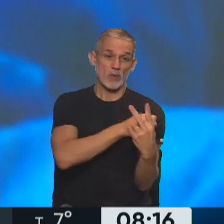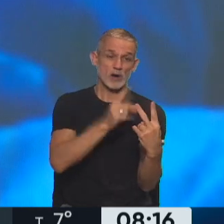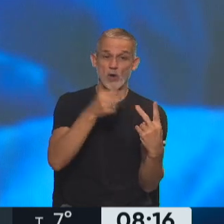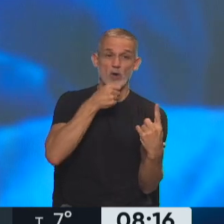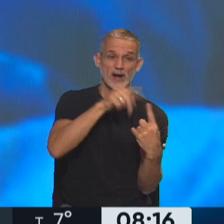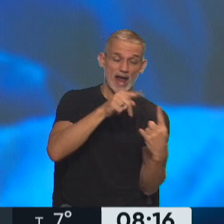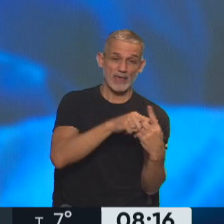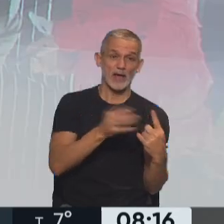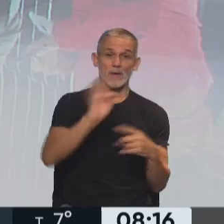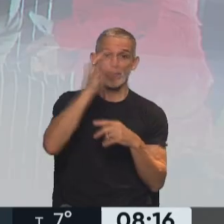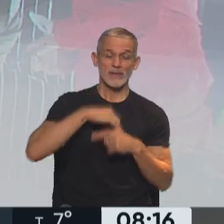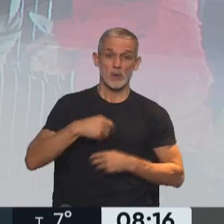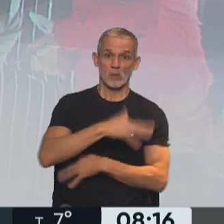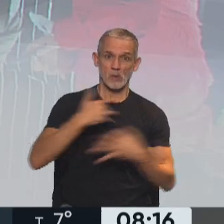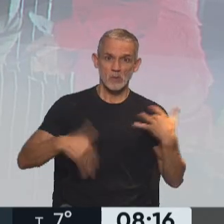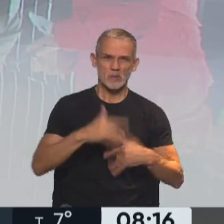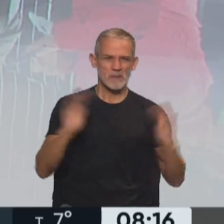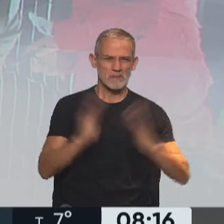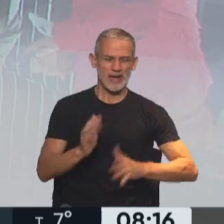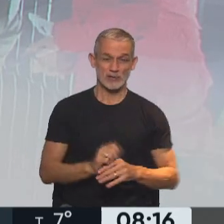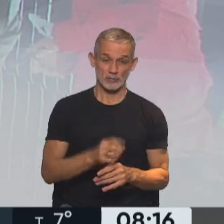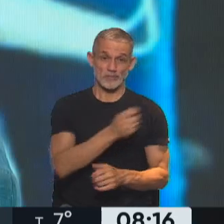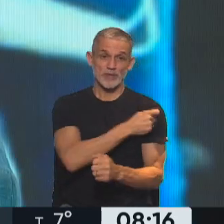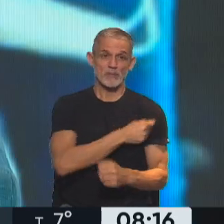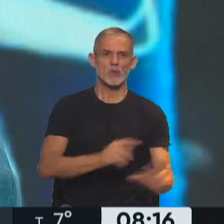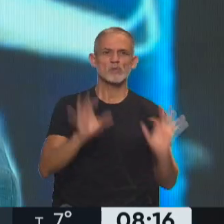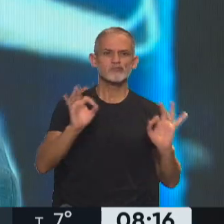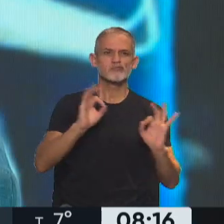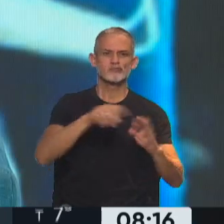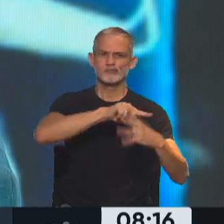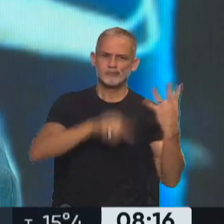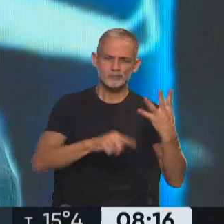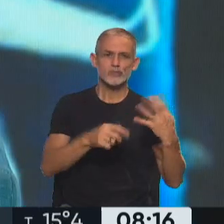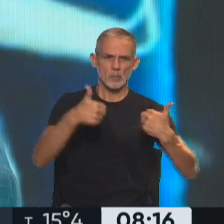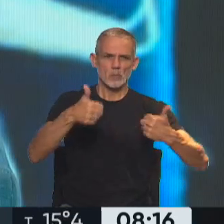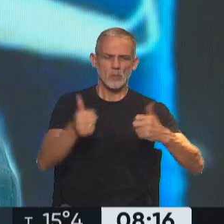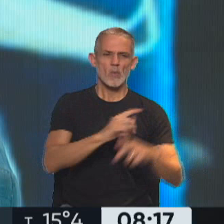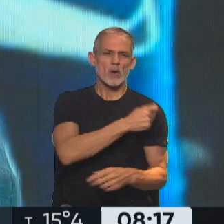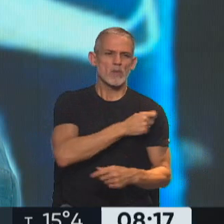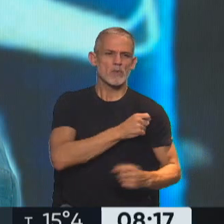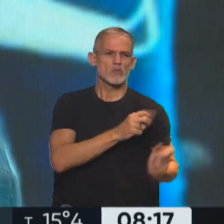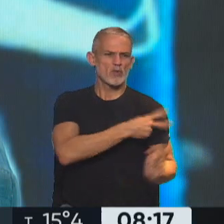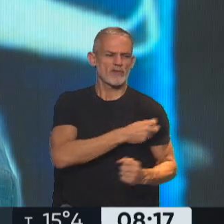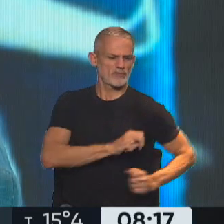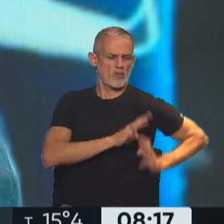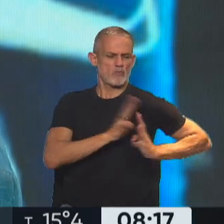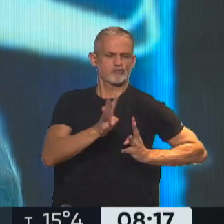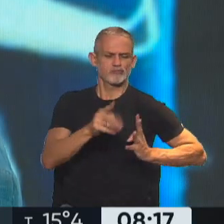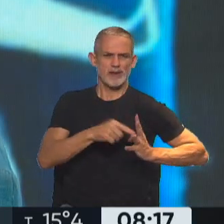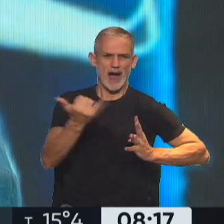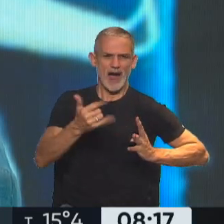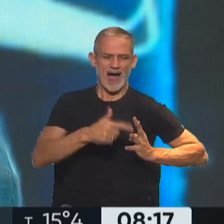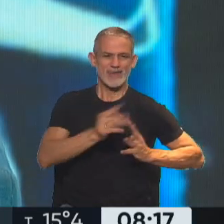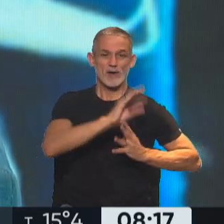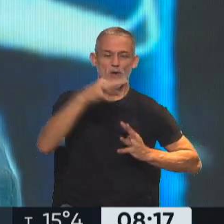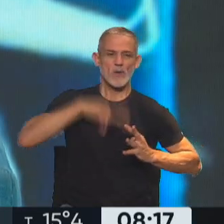tiene ninguna, ¿no? Sí, efectivamente. Los estudios muestran que los que tienen las vacunas al día, o sea, los que tienen buenos niveles de anticuerpos, en general tienen